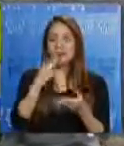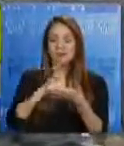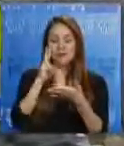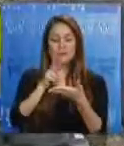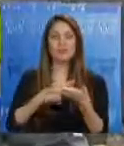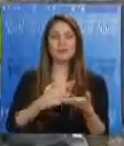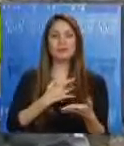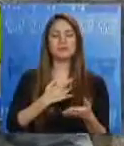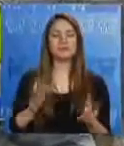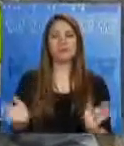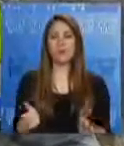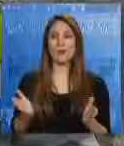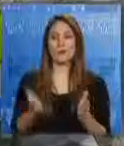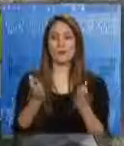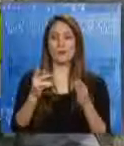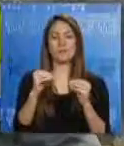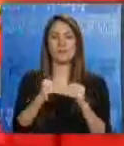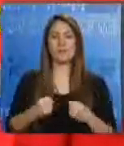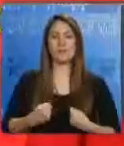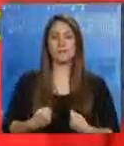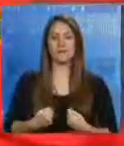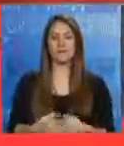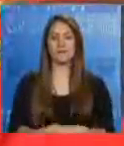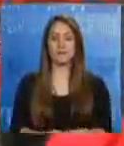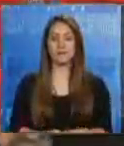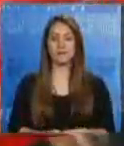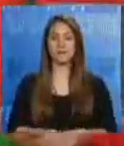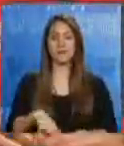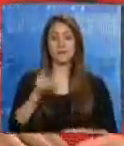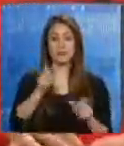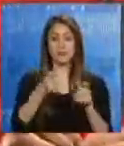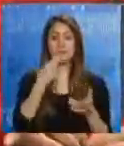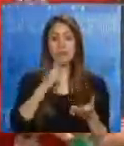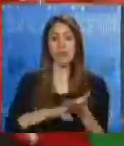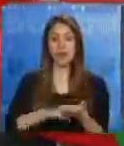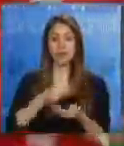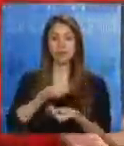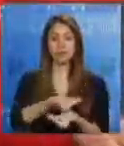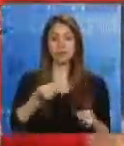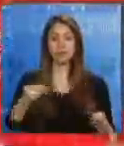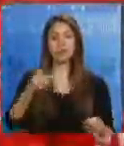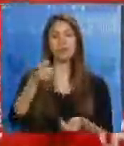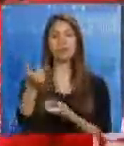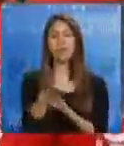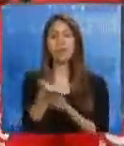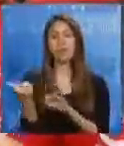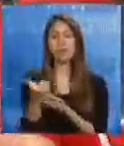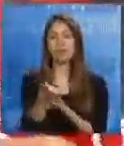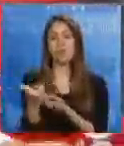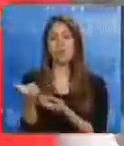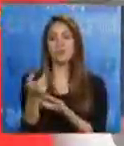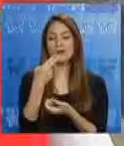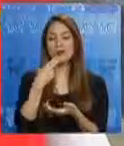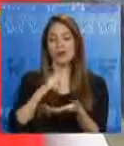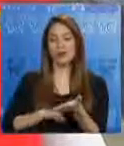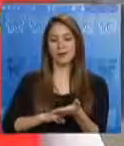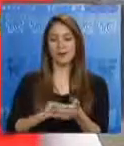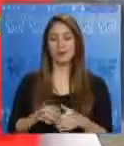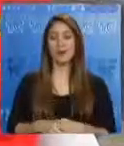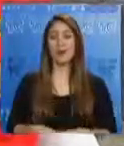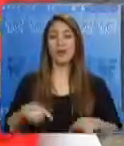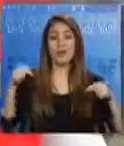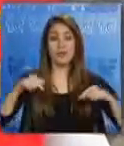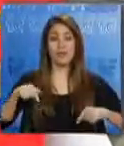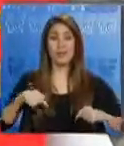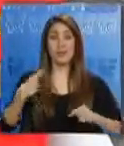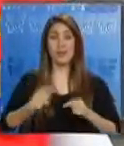dando todas las fuerzas en este momento. La carta a los damnificados la leyó un bombero de Orellana. Pero aquí en Quito